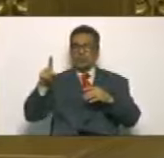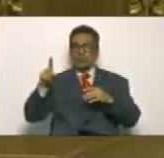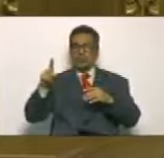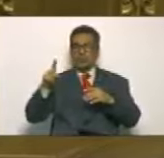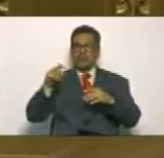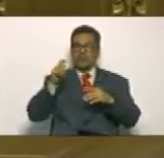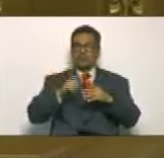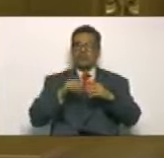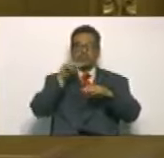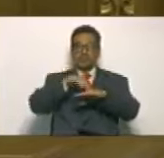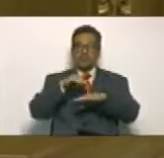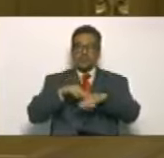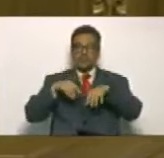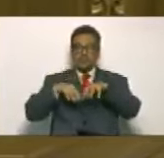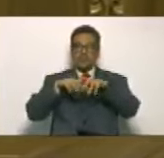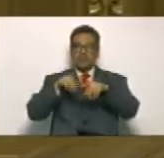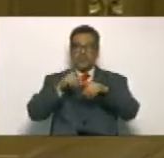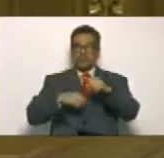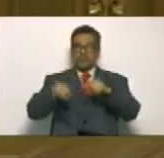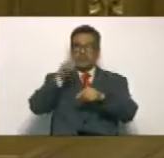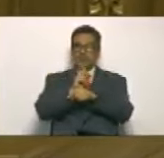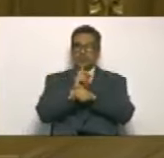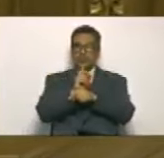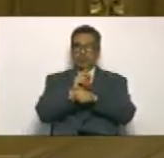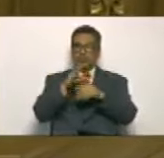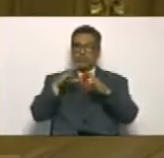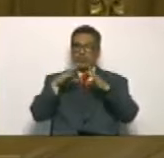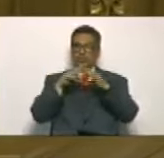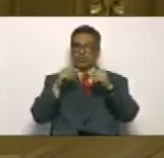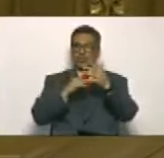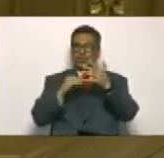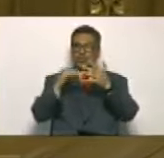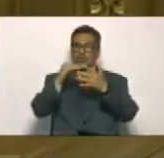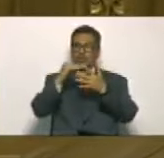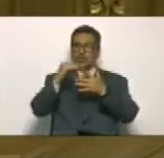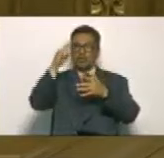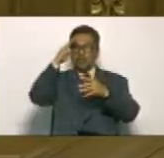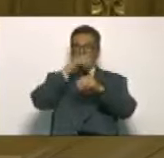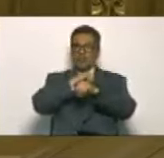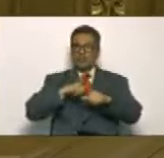jefe de la gesta emancipadora y el único que pasó por todos los grados militares.